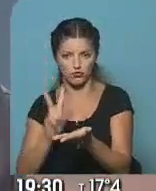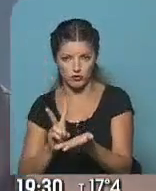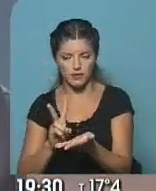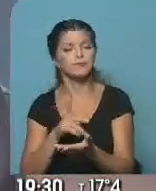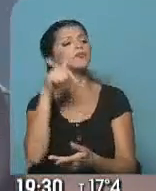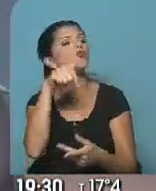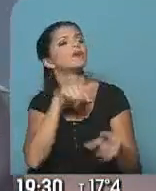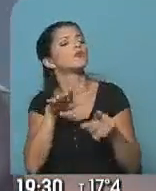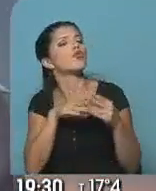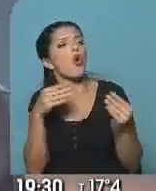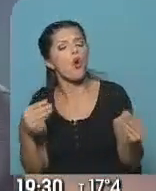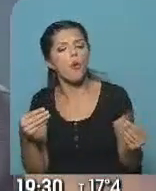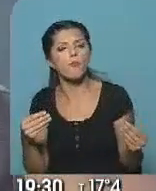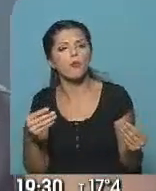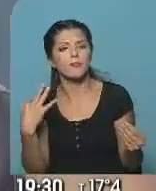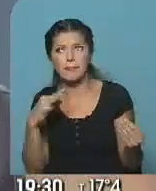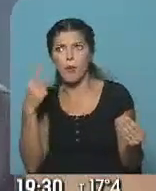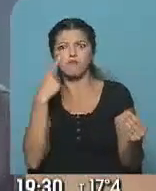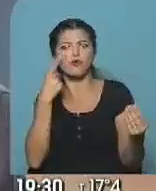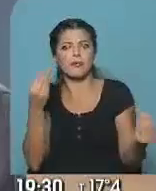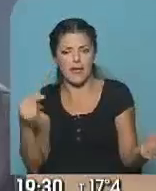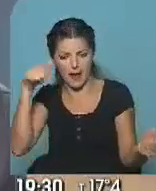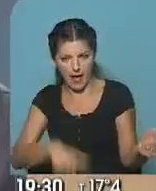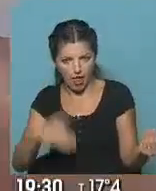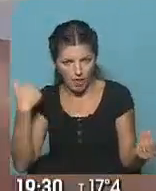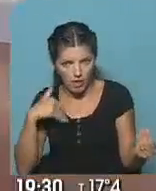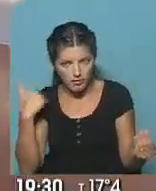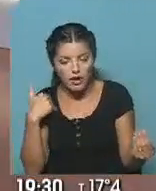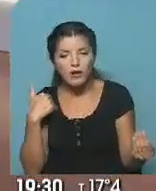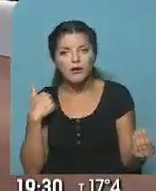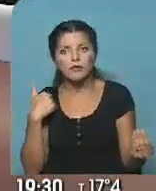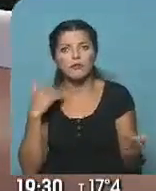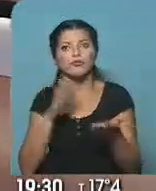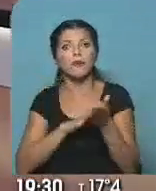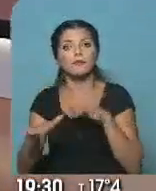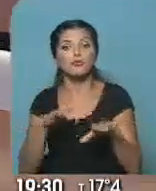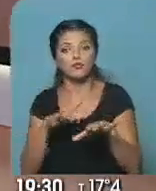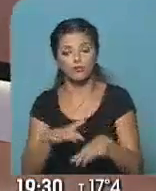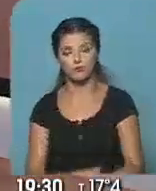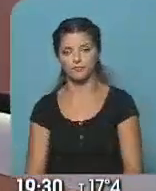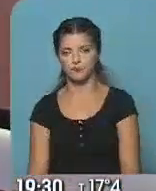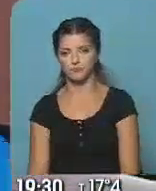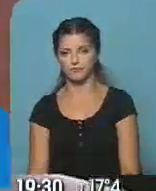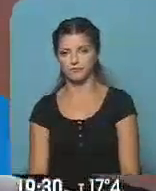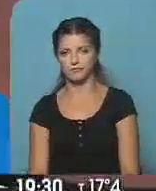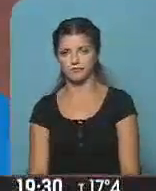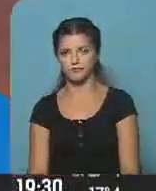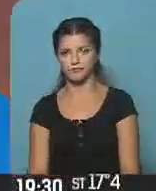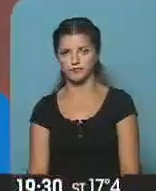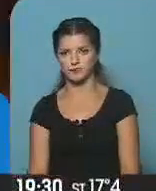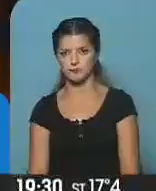hoy por hoy en venezuela qué es lo que tenemos que saber en toda la argentina a través del notti central de lo que está pasando y por hoy de allí mira la situación en venezuela es